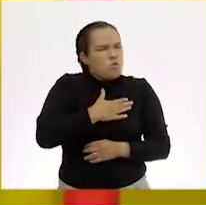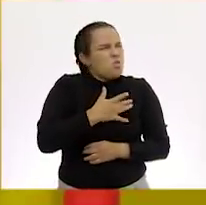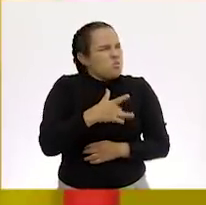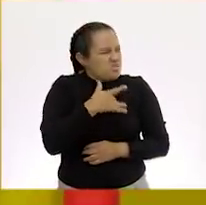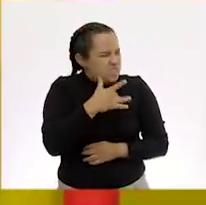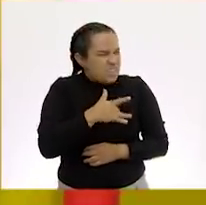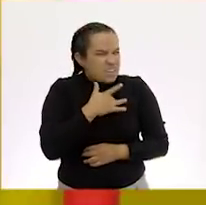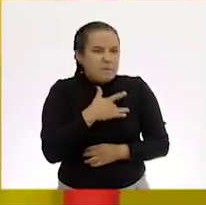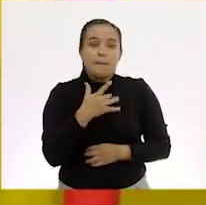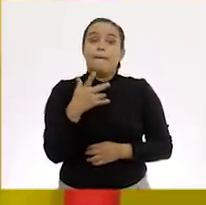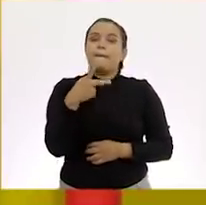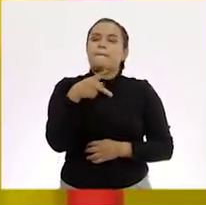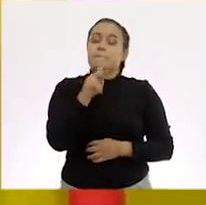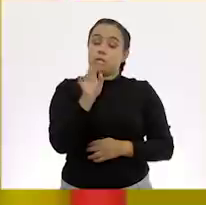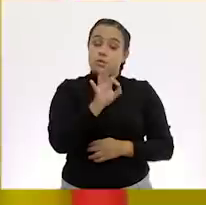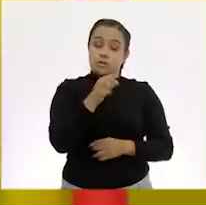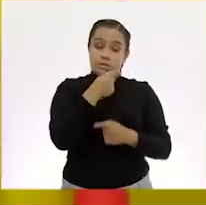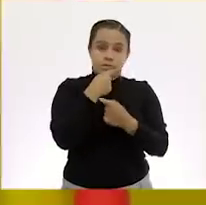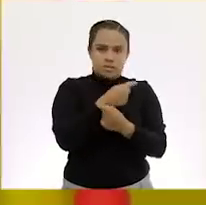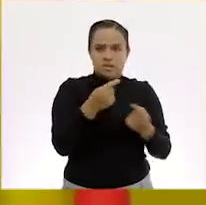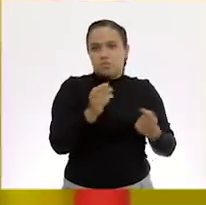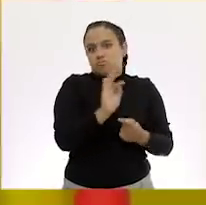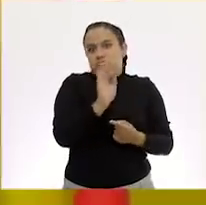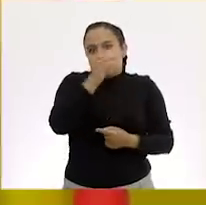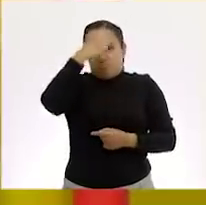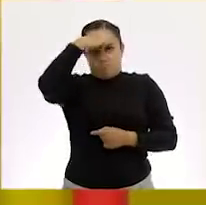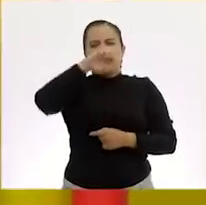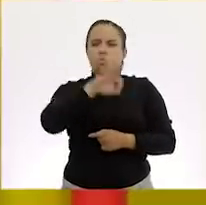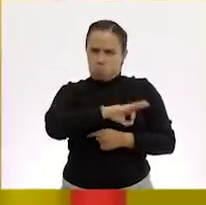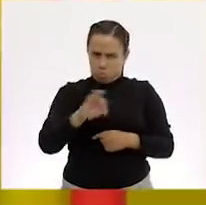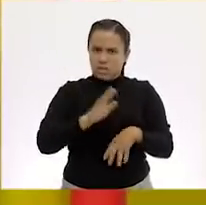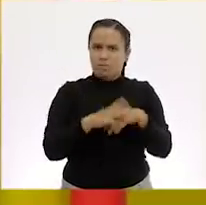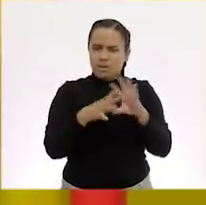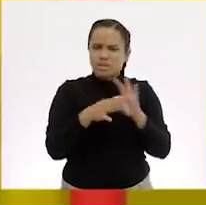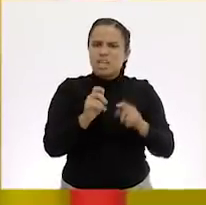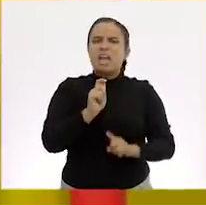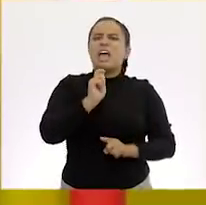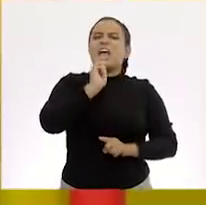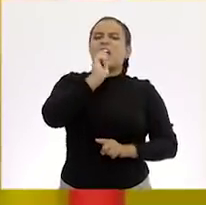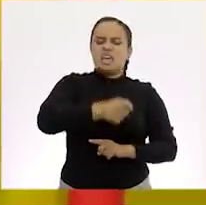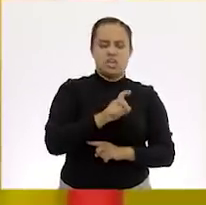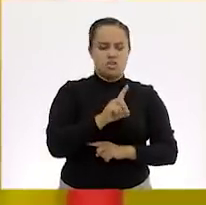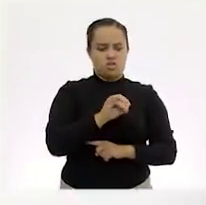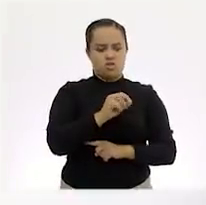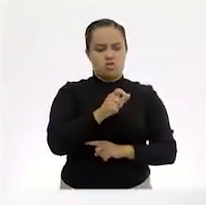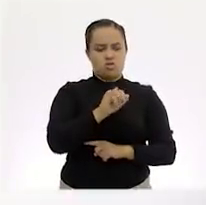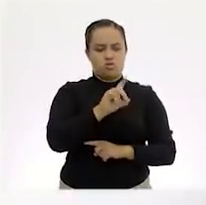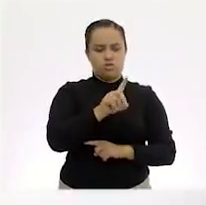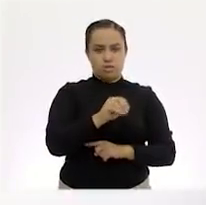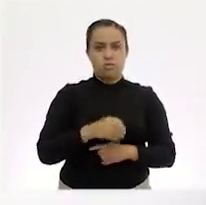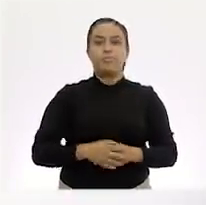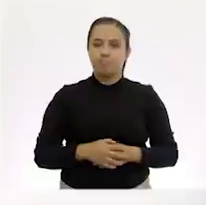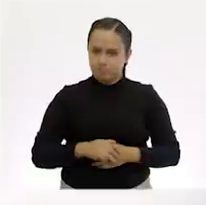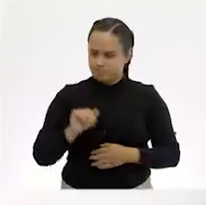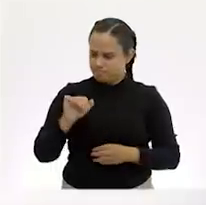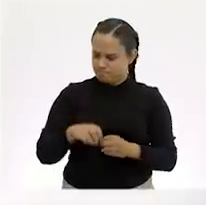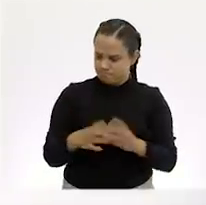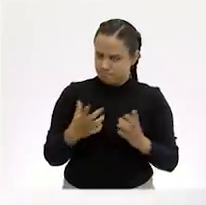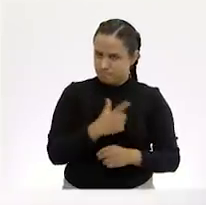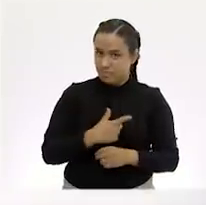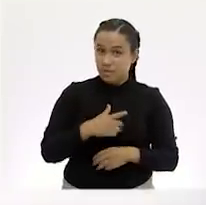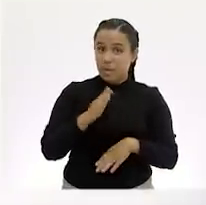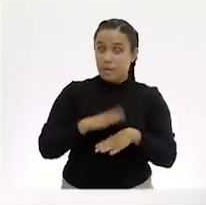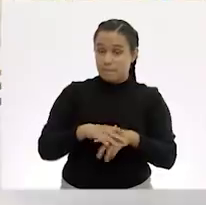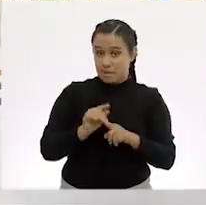conocida, pero tal vez a los niños y a las niñas no, y nos podrías explicar qué es el dióxido de carbono. Ok, sí, Ruth, con mucho gusto. En un